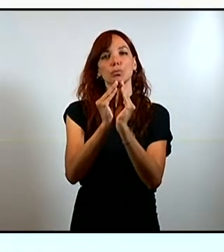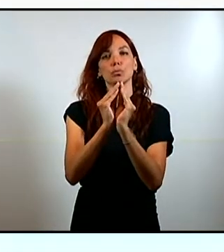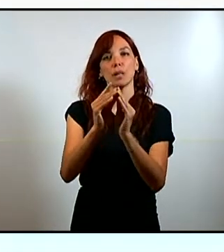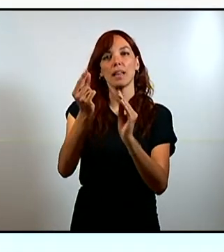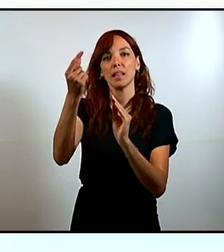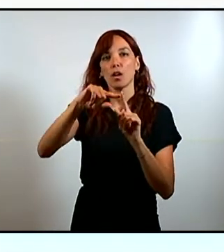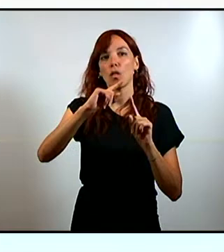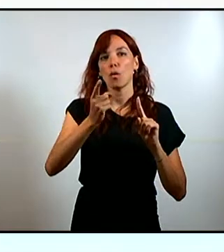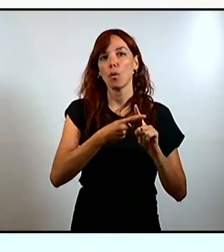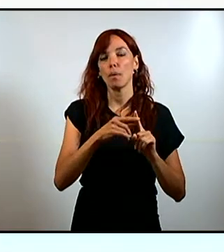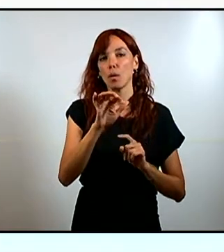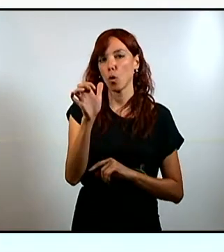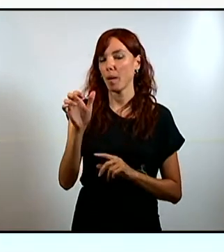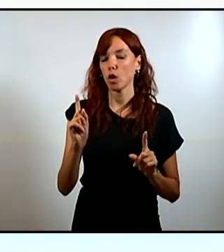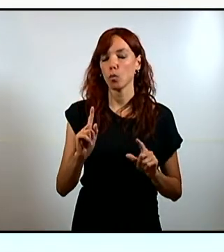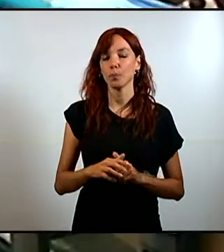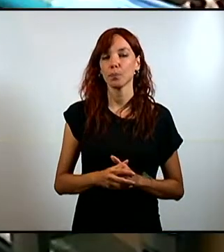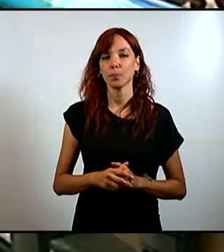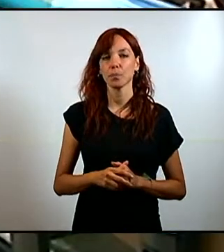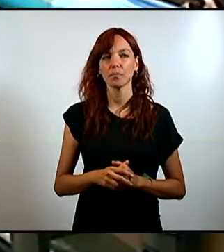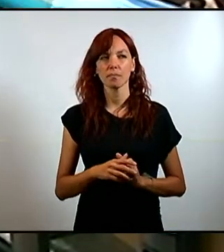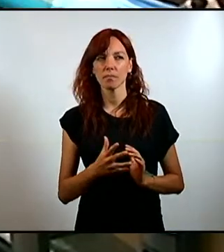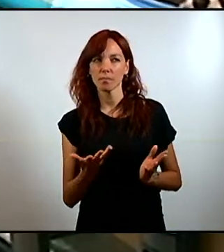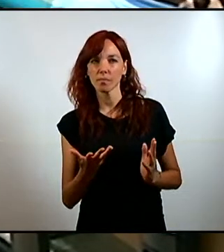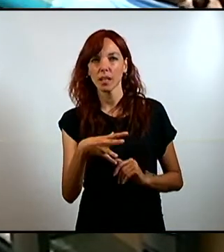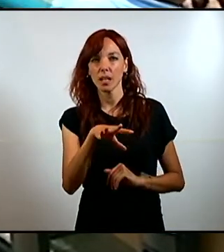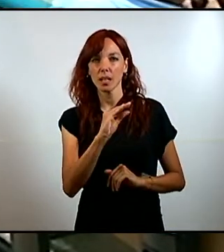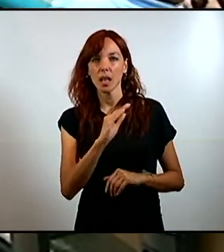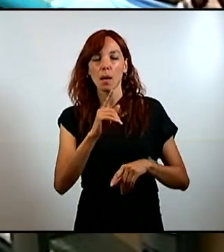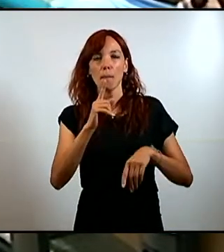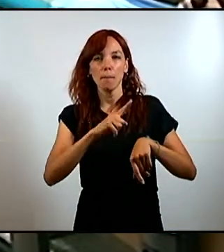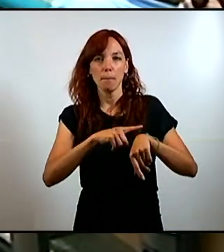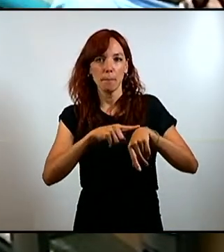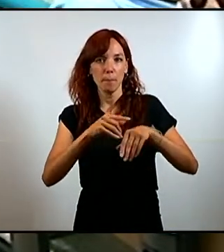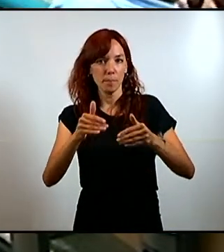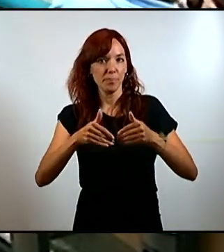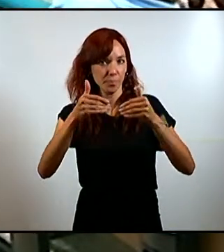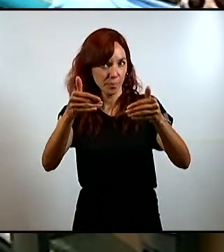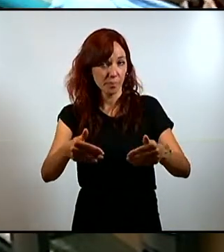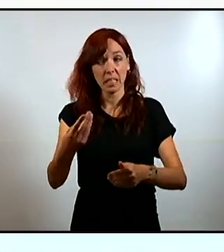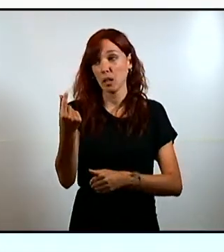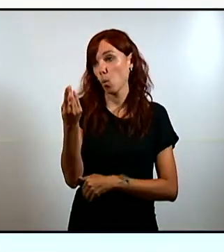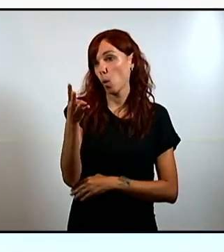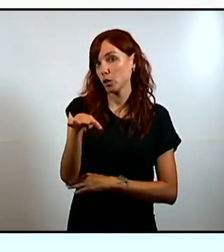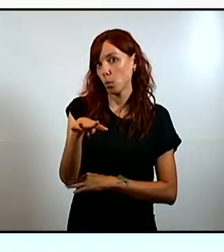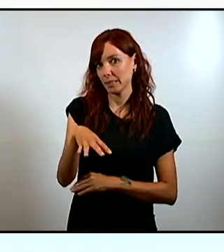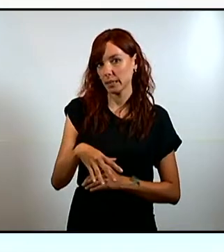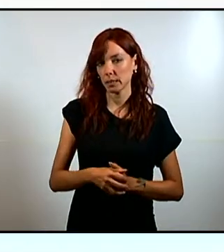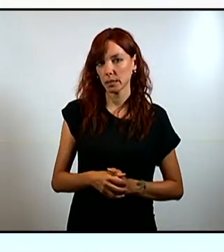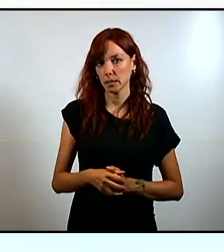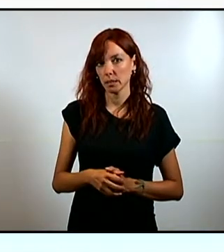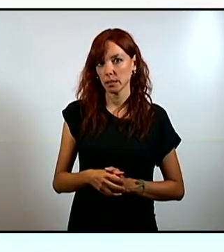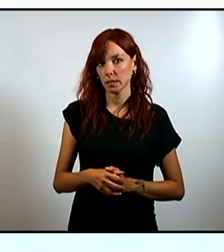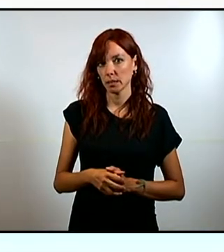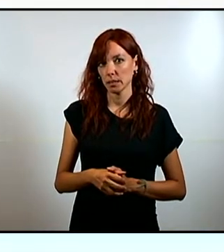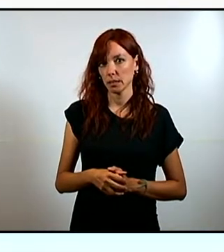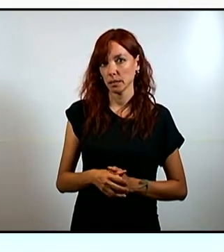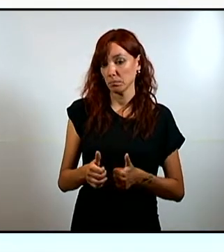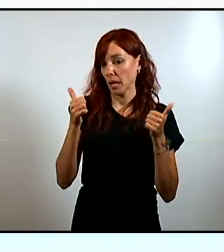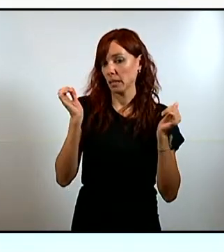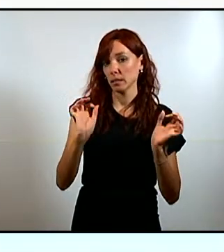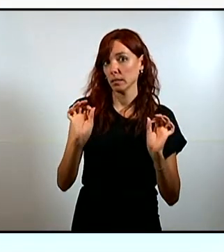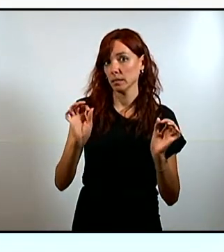a Europa sin poder hacer la actividad. Si lo he entendido bien, se va a ampliar el plazo en 4 meses, no tenemos más. Y además